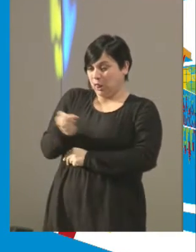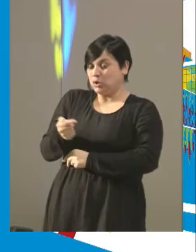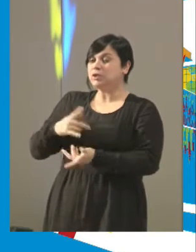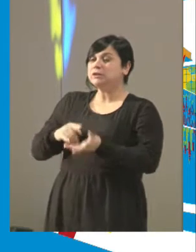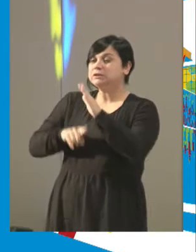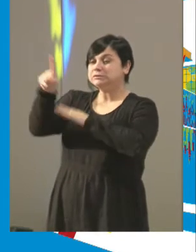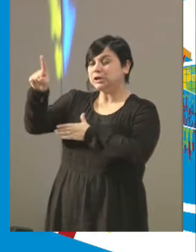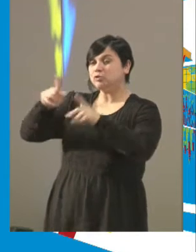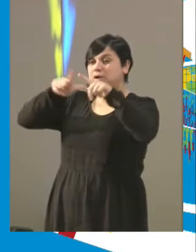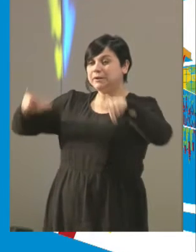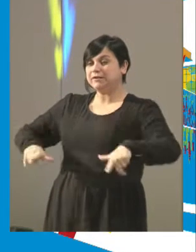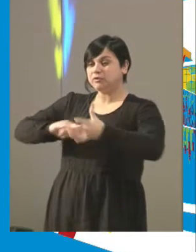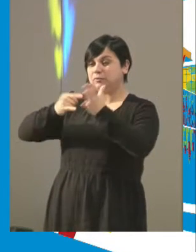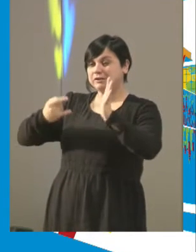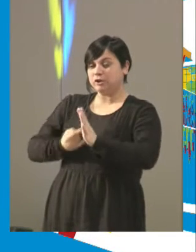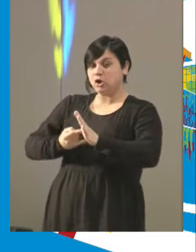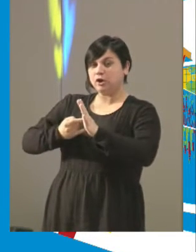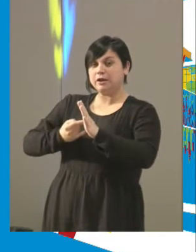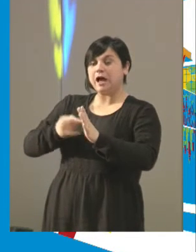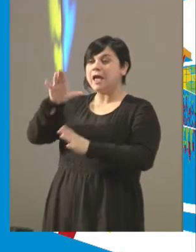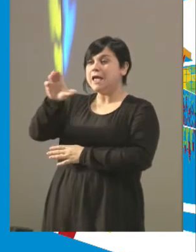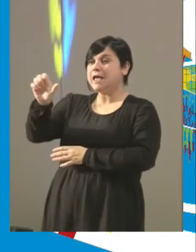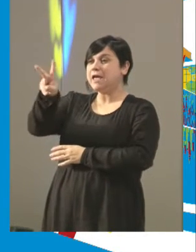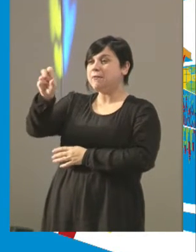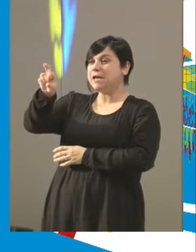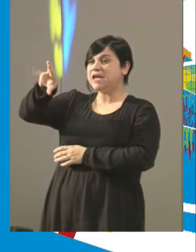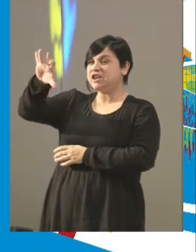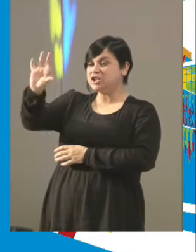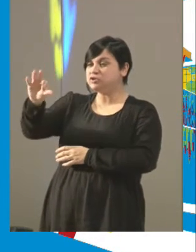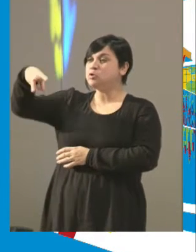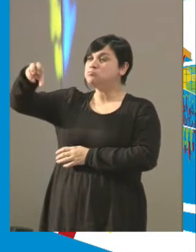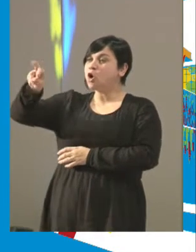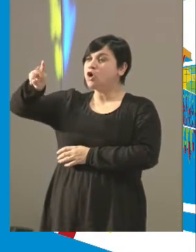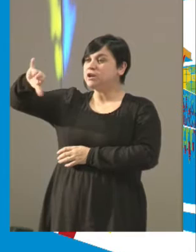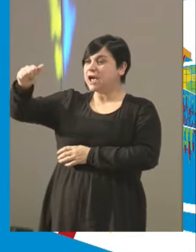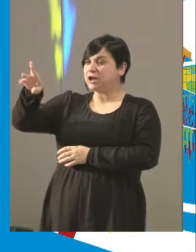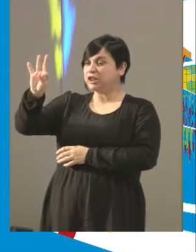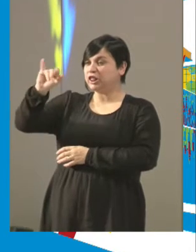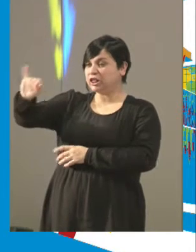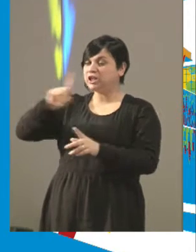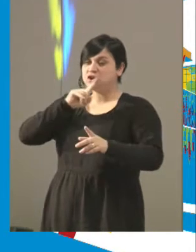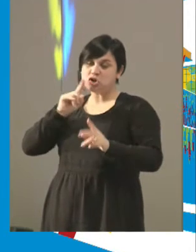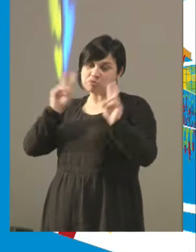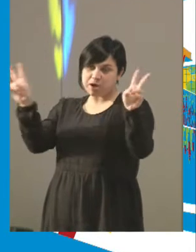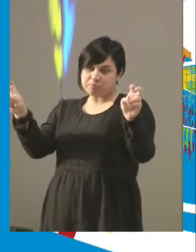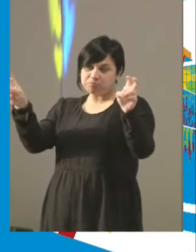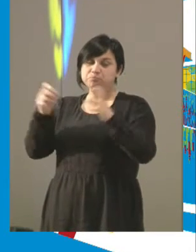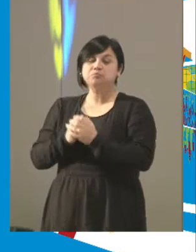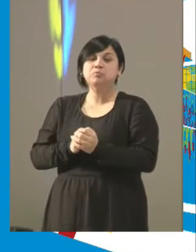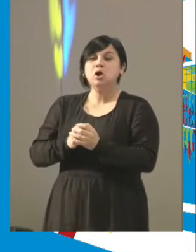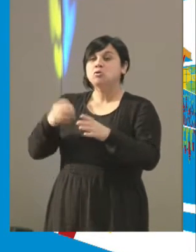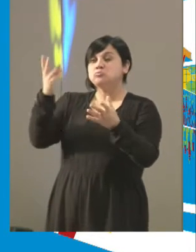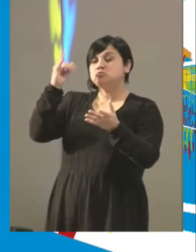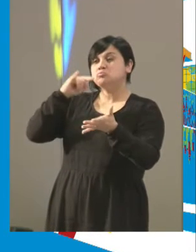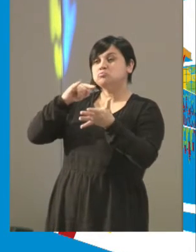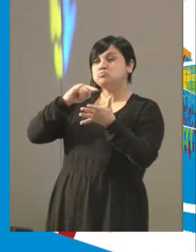tecnológica de inteligencia artificial Big Data que se llama Everis Moriarty, y desarrollando pues, no solo productos horizontales que nos